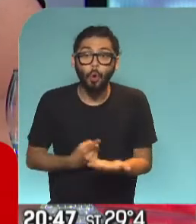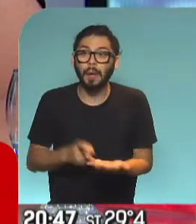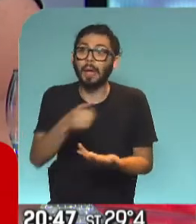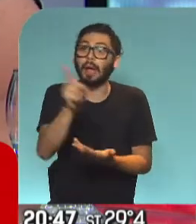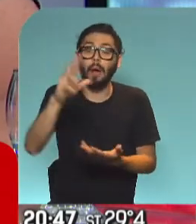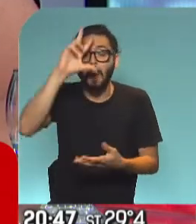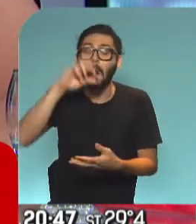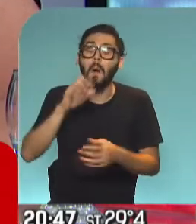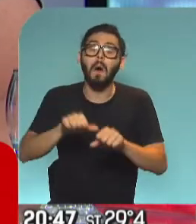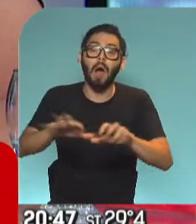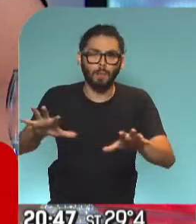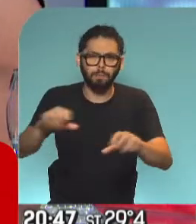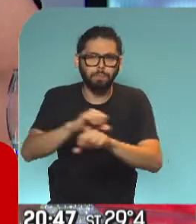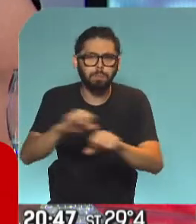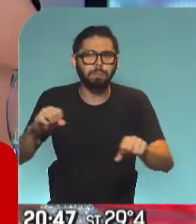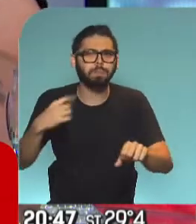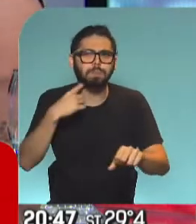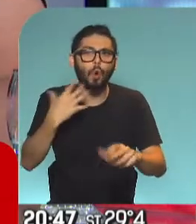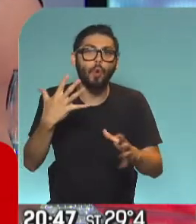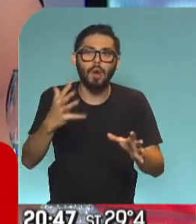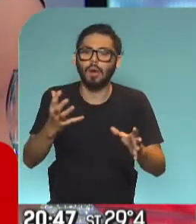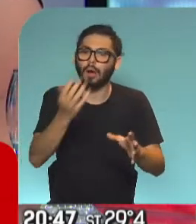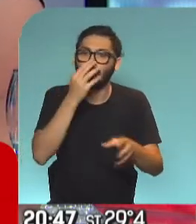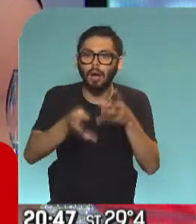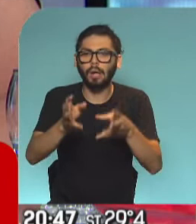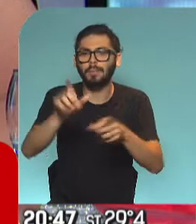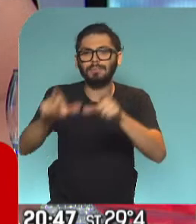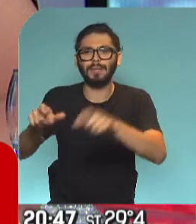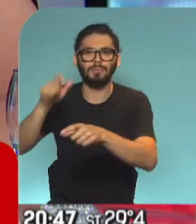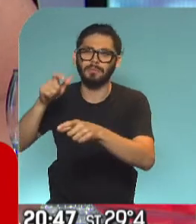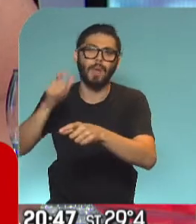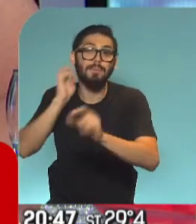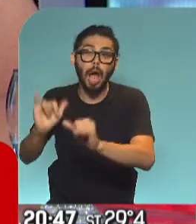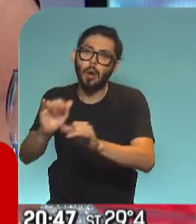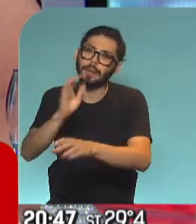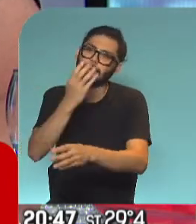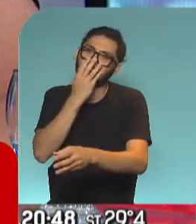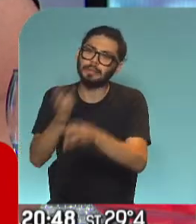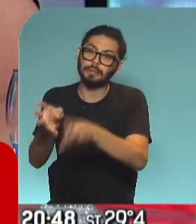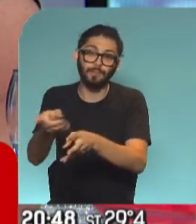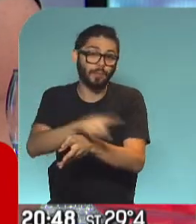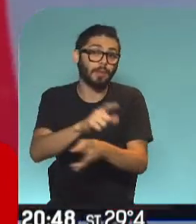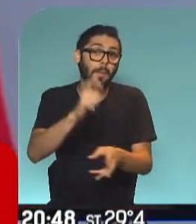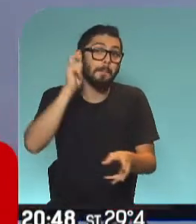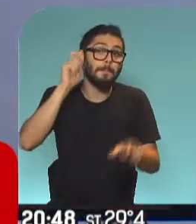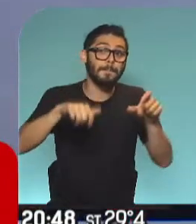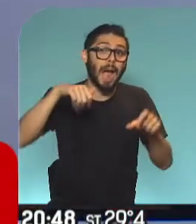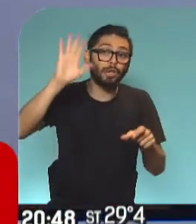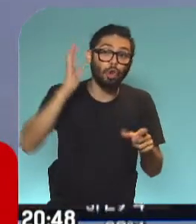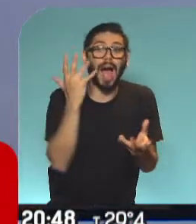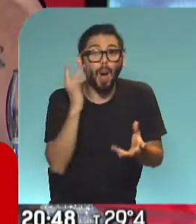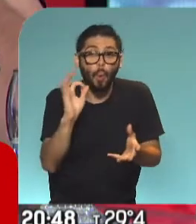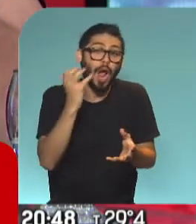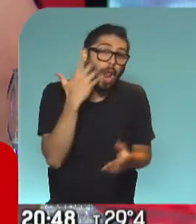no y en definitiva por supuesto el género de menor edad y las abuelas los abuelos y los adultos mayores la pasaba muy mal en la